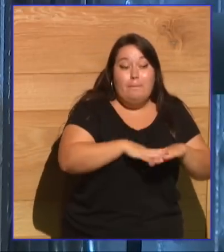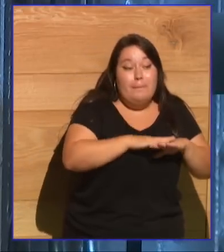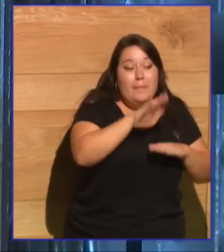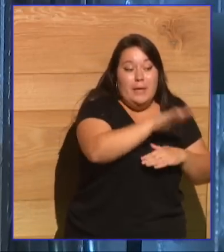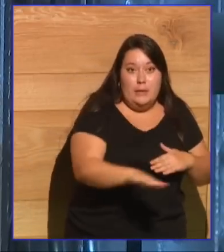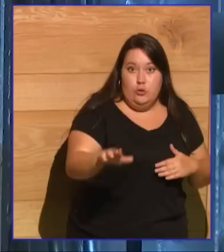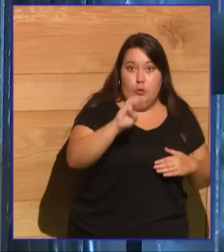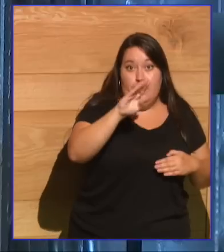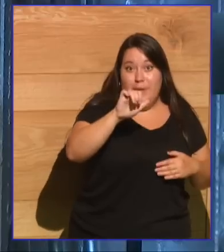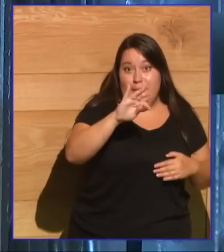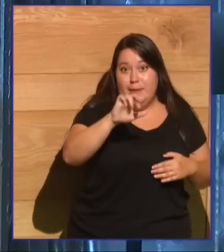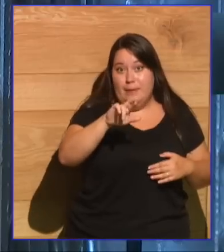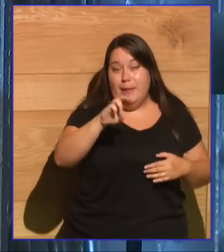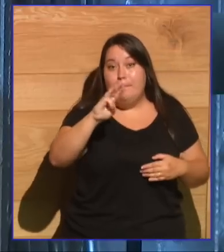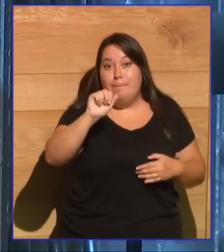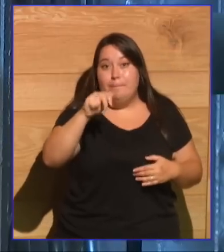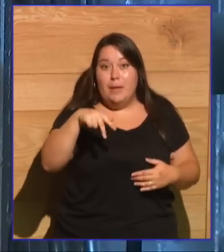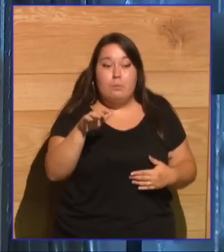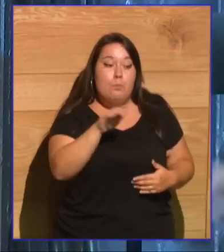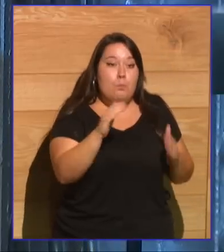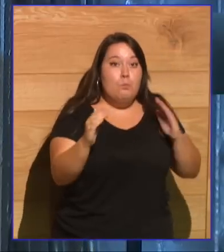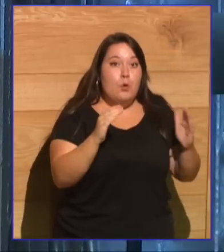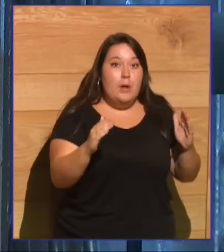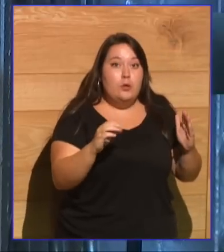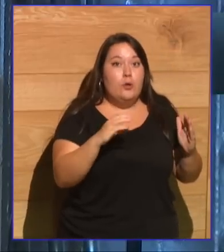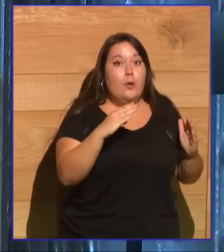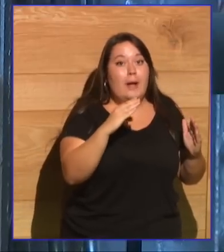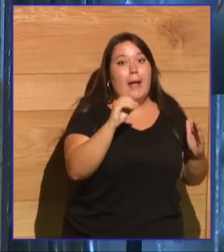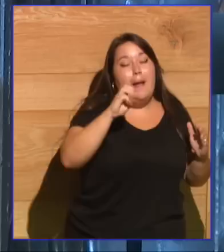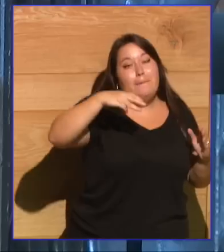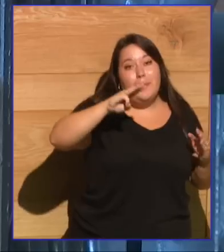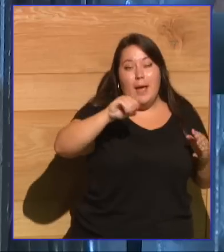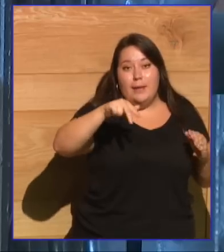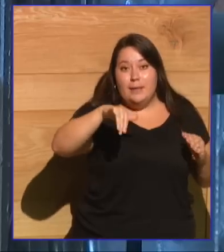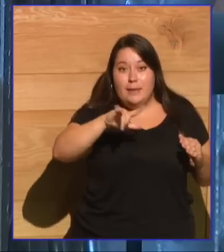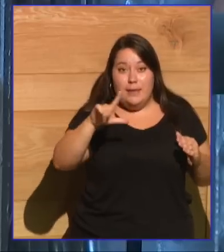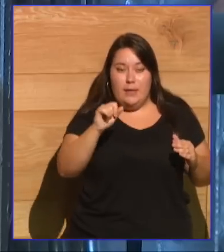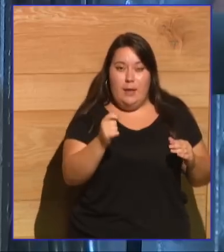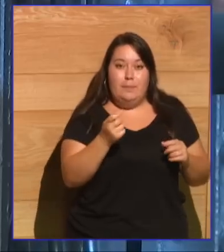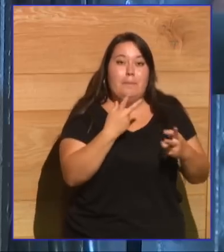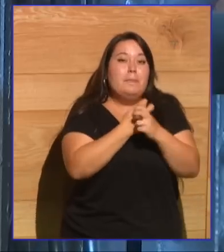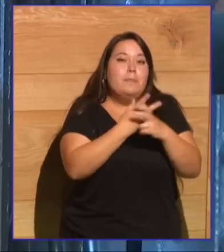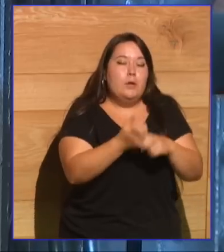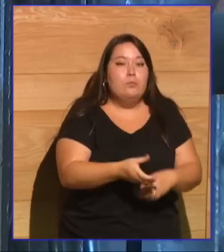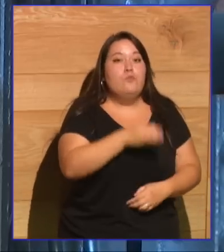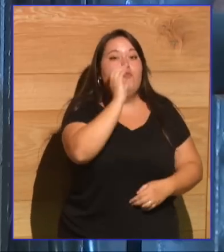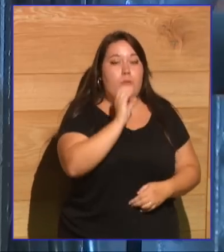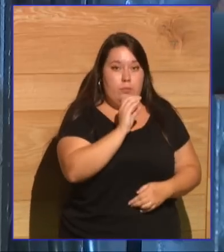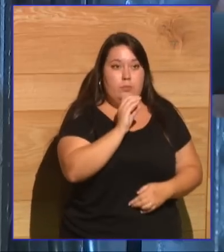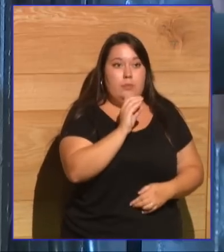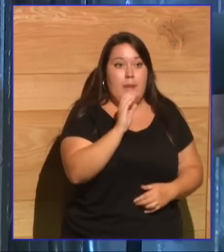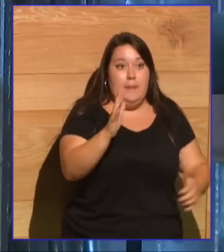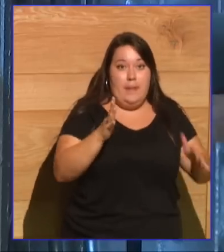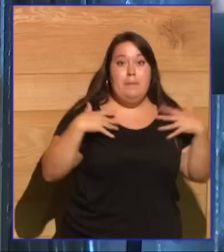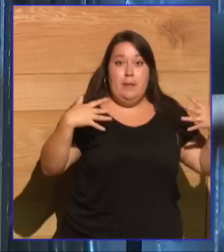el momento en el que campanillas se ha bebido el veneno del capitán garfio como éste está al lenguado seco los gritos y el momento en el que de